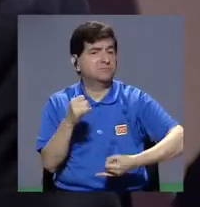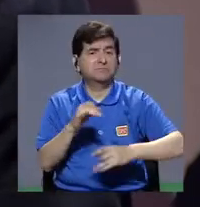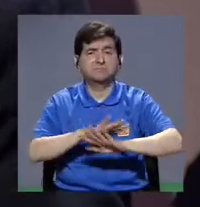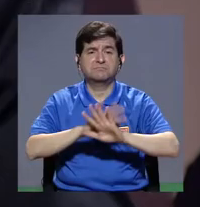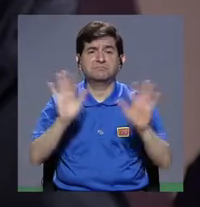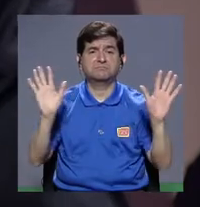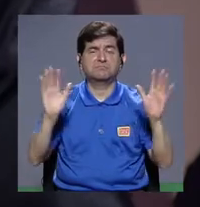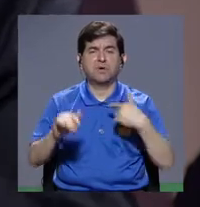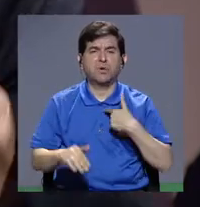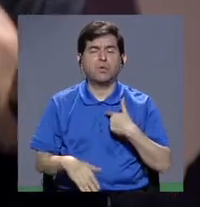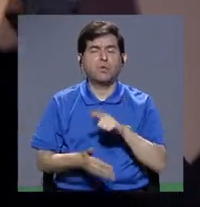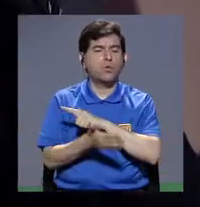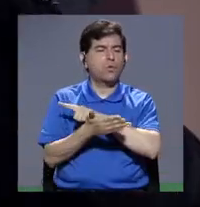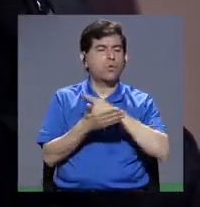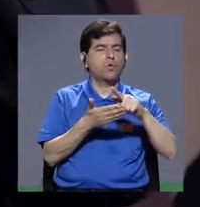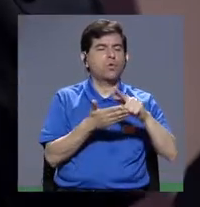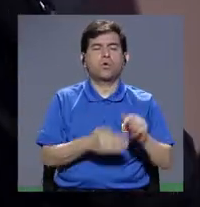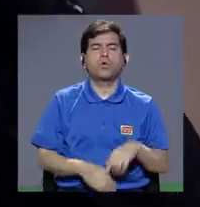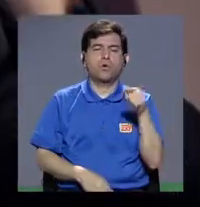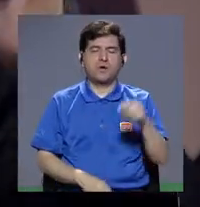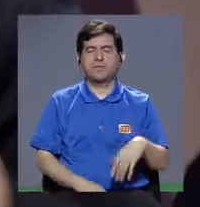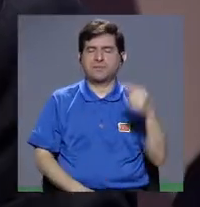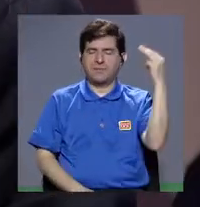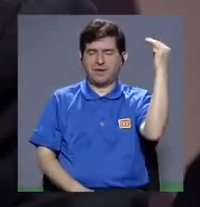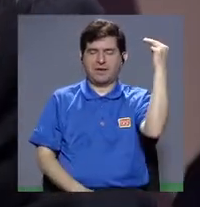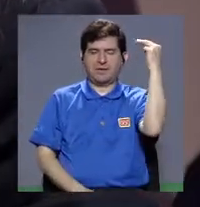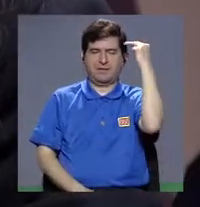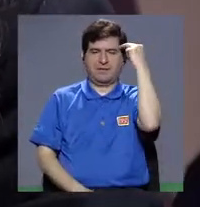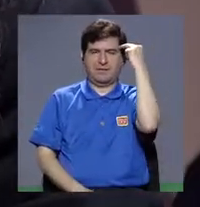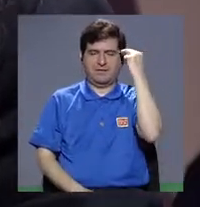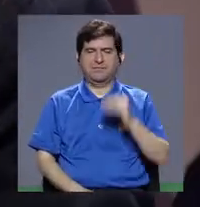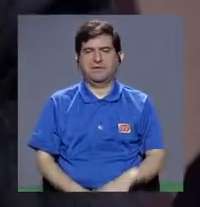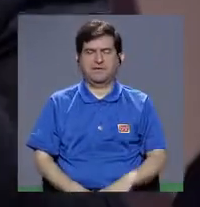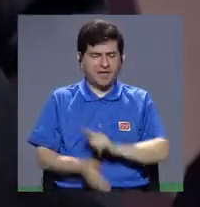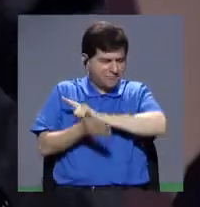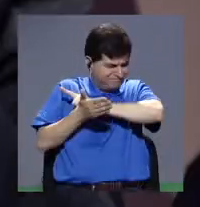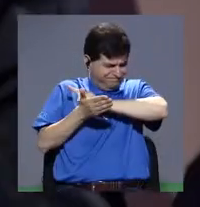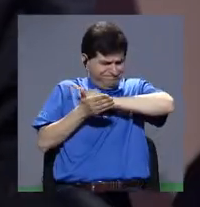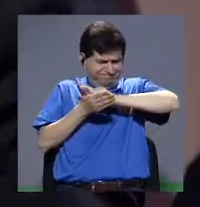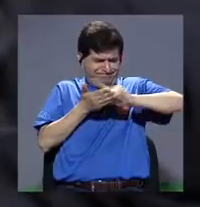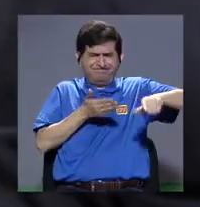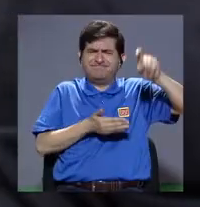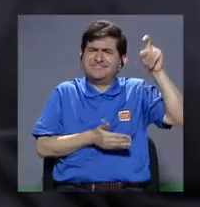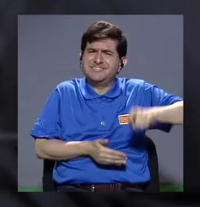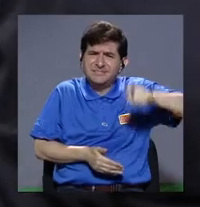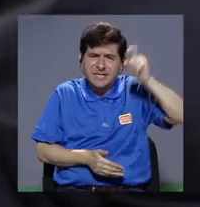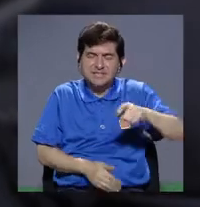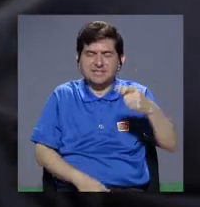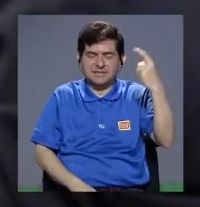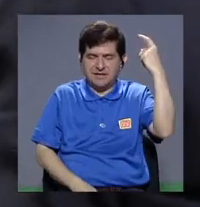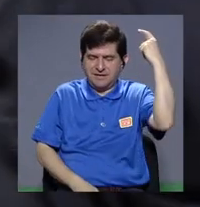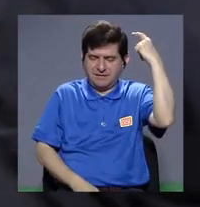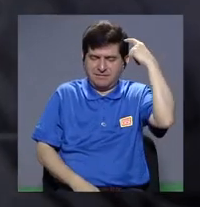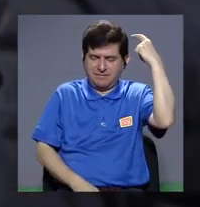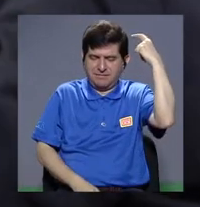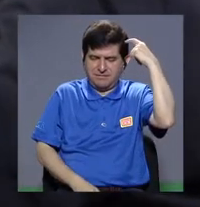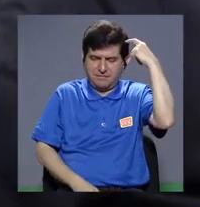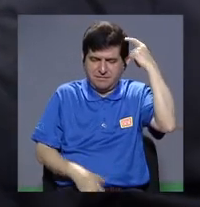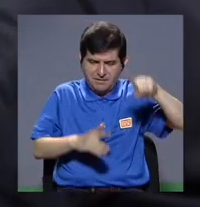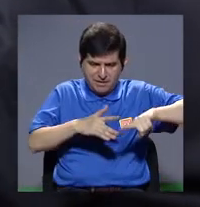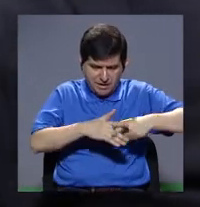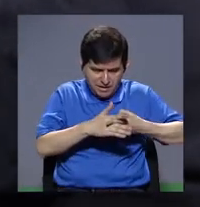un olimpia las bodegas de la cabeza verdad la limpia porque necesita el cerebro necesita